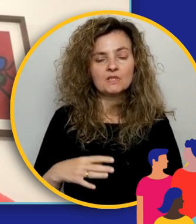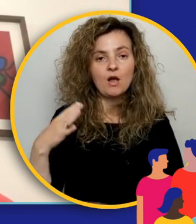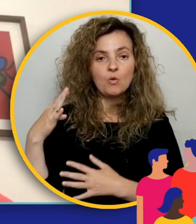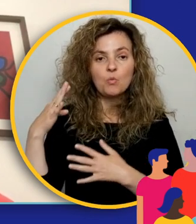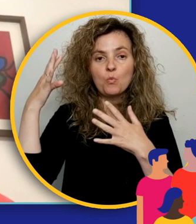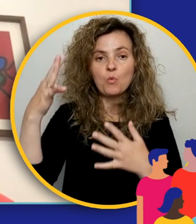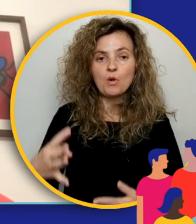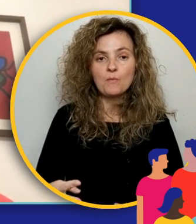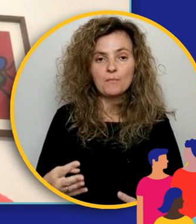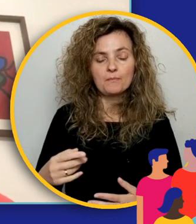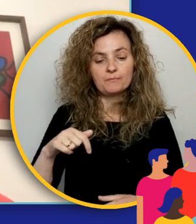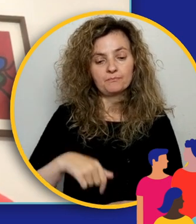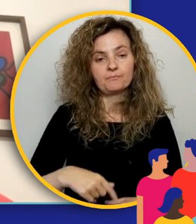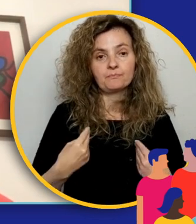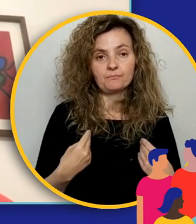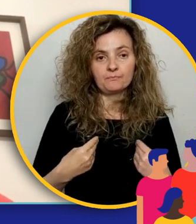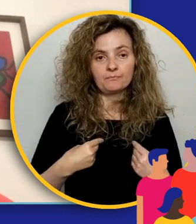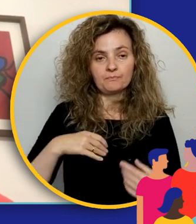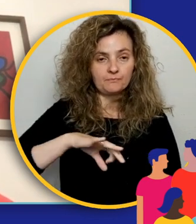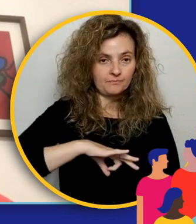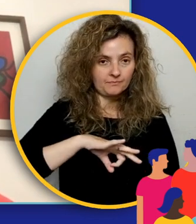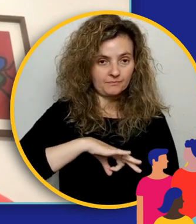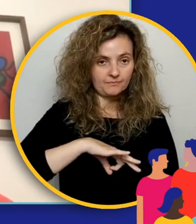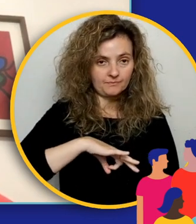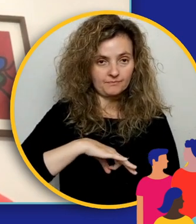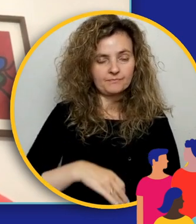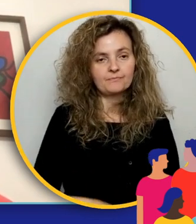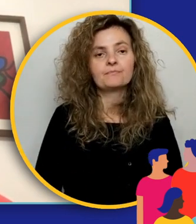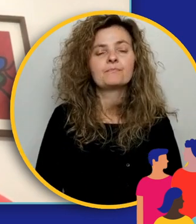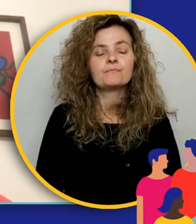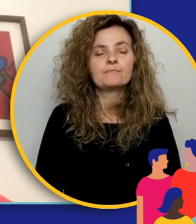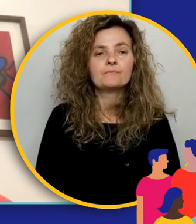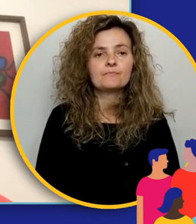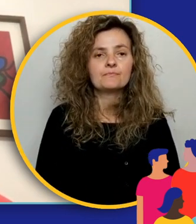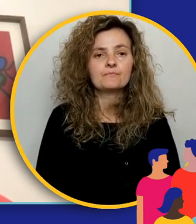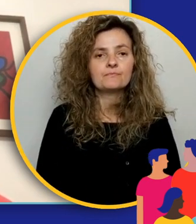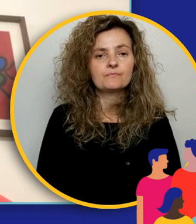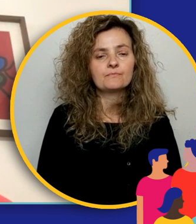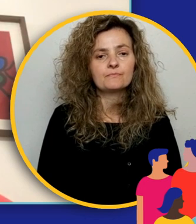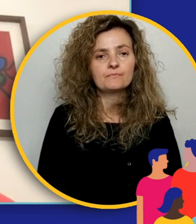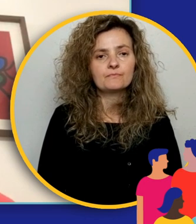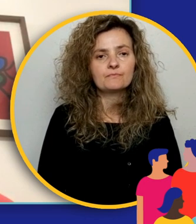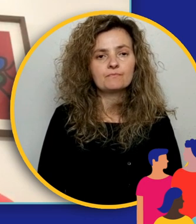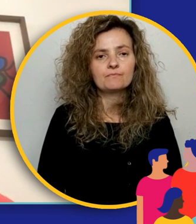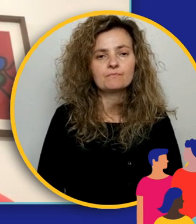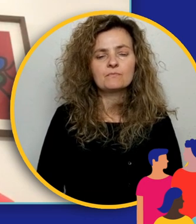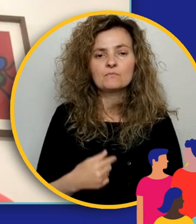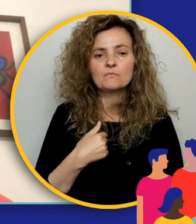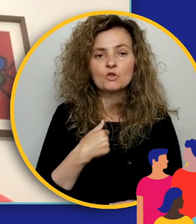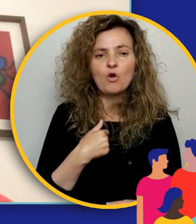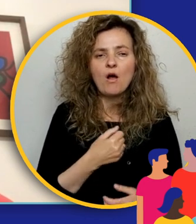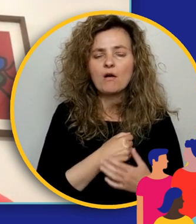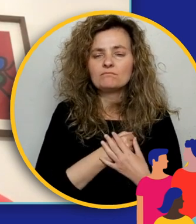ya llevo 9 años viviendo aquí en Pontevedra. Soy